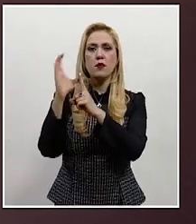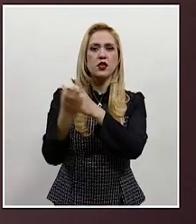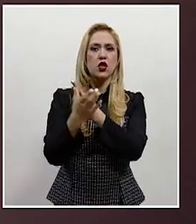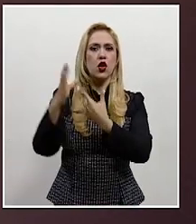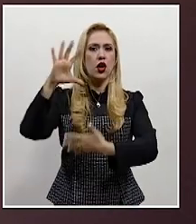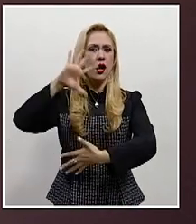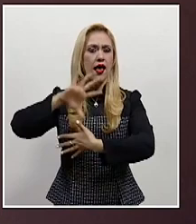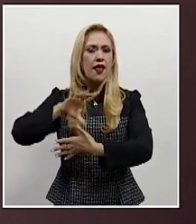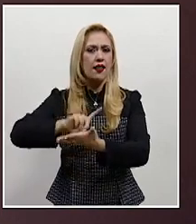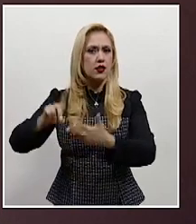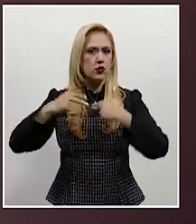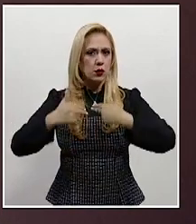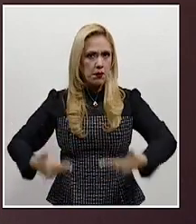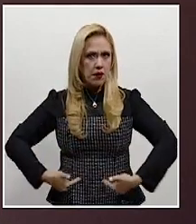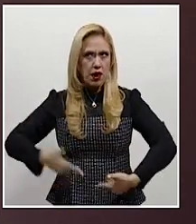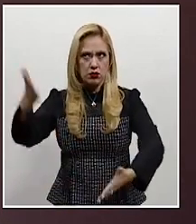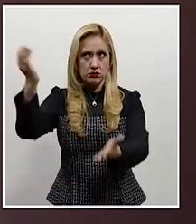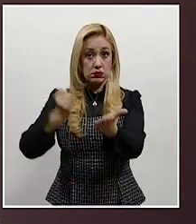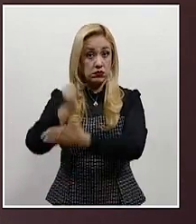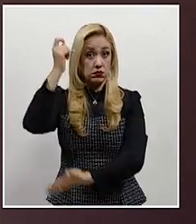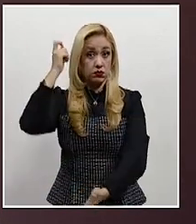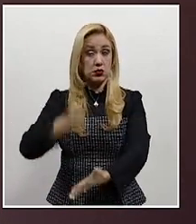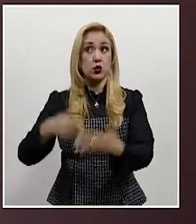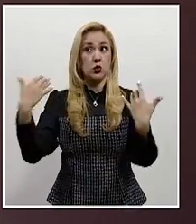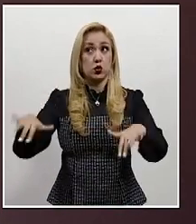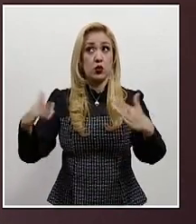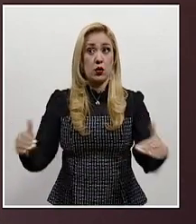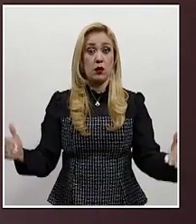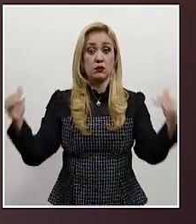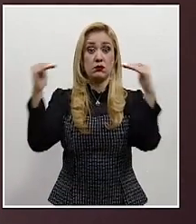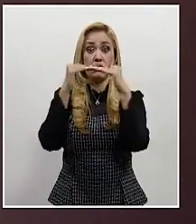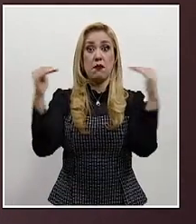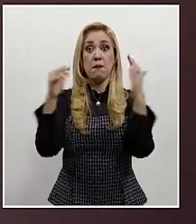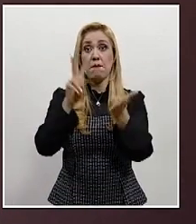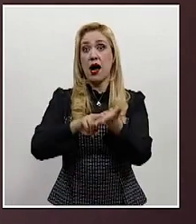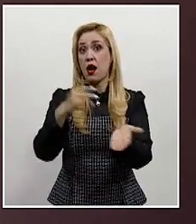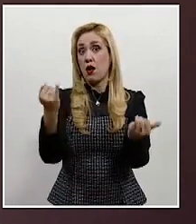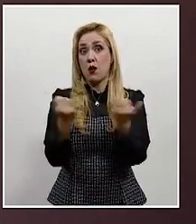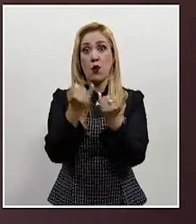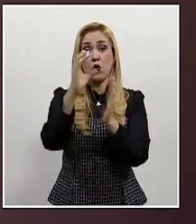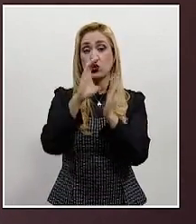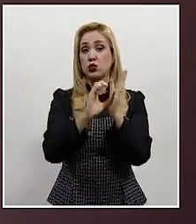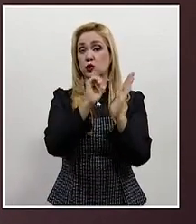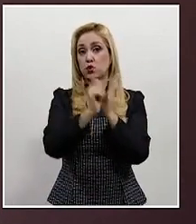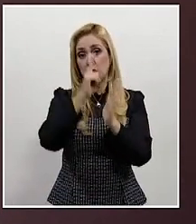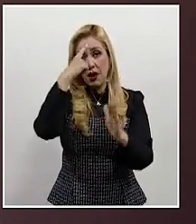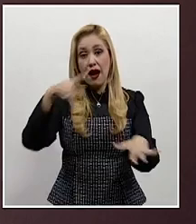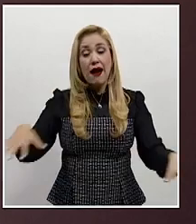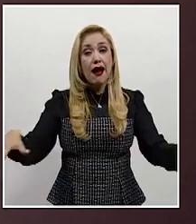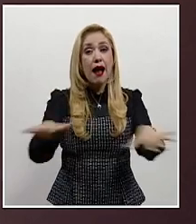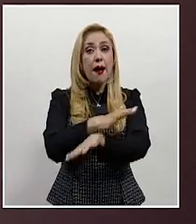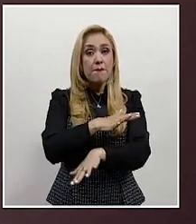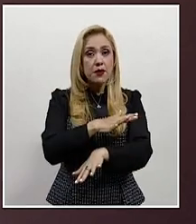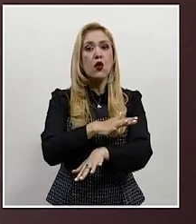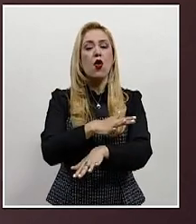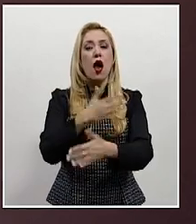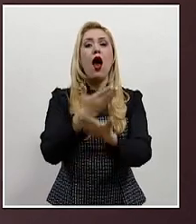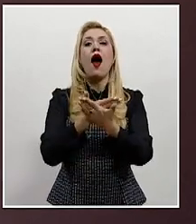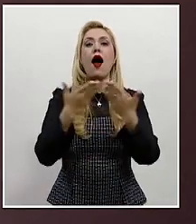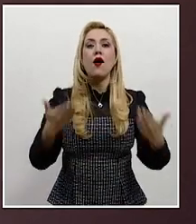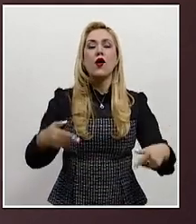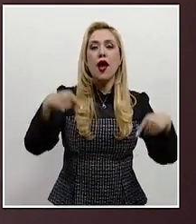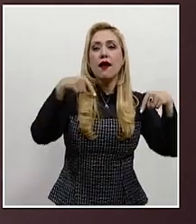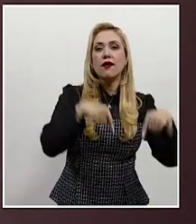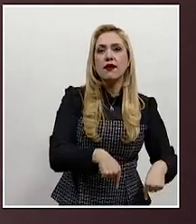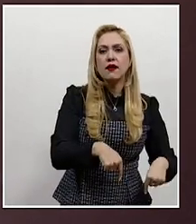de Derechos Humanos y sus sentencias con esa vocación transformadora, yo identifico una vocación